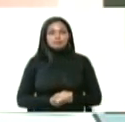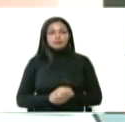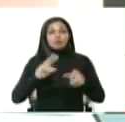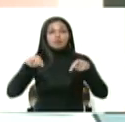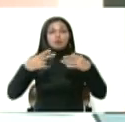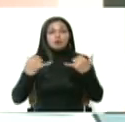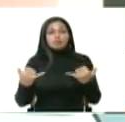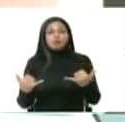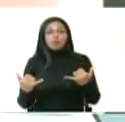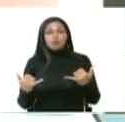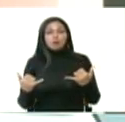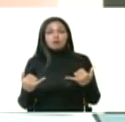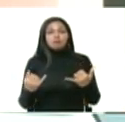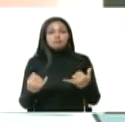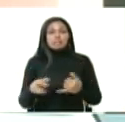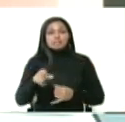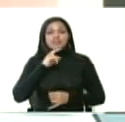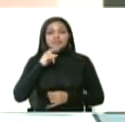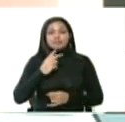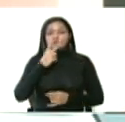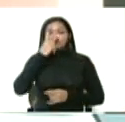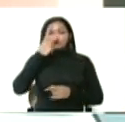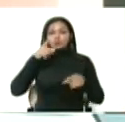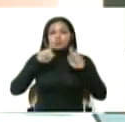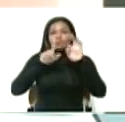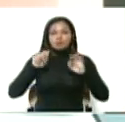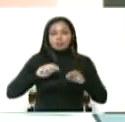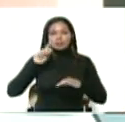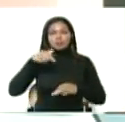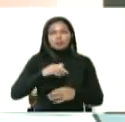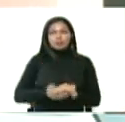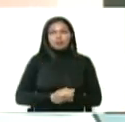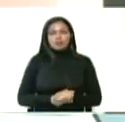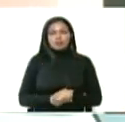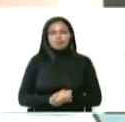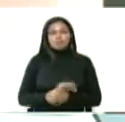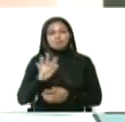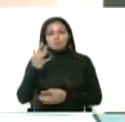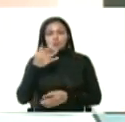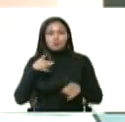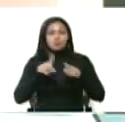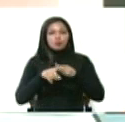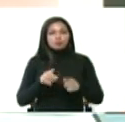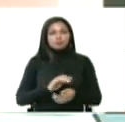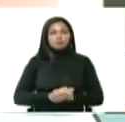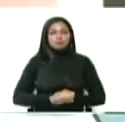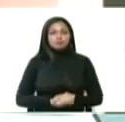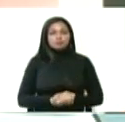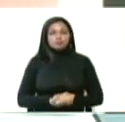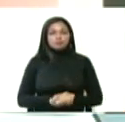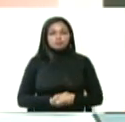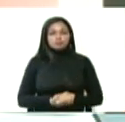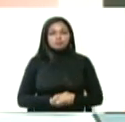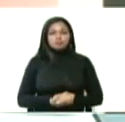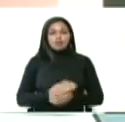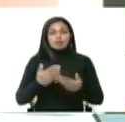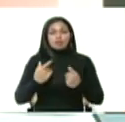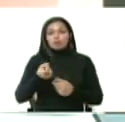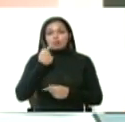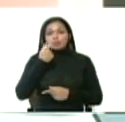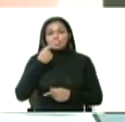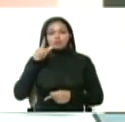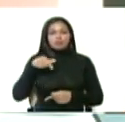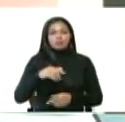Actualmente tiene insuficiencia respiratoria aguda moderada y está recibiendo su